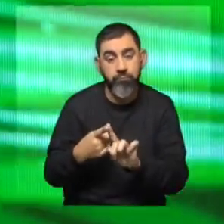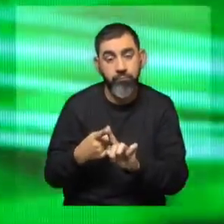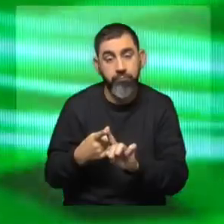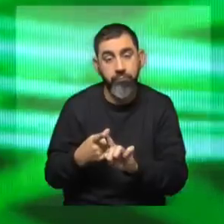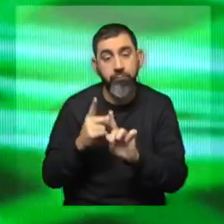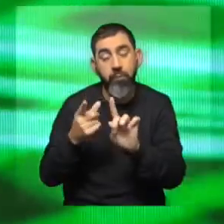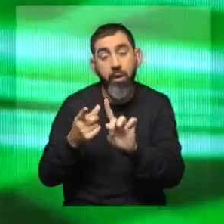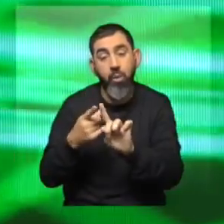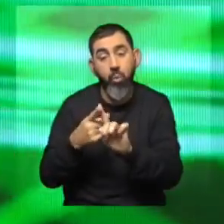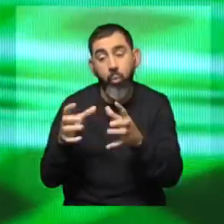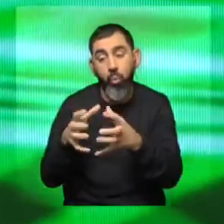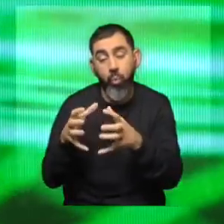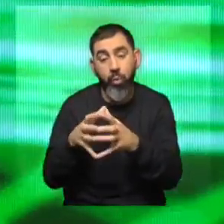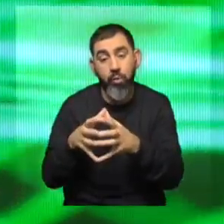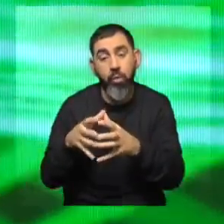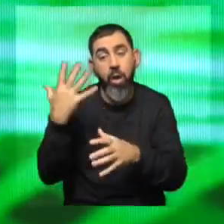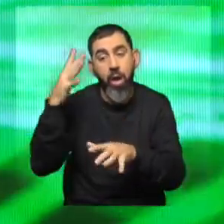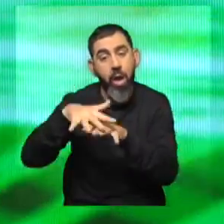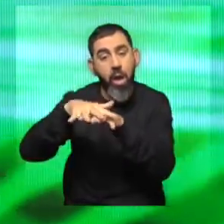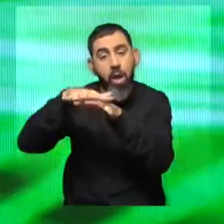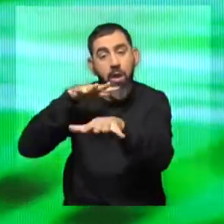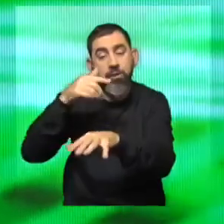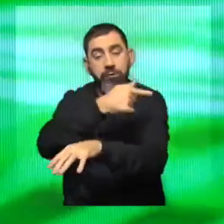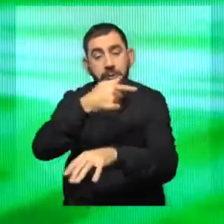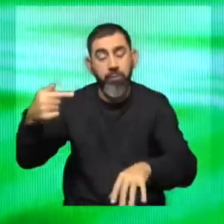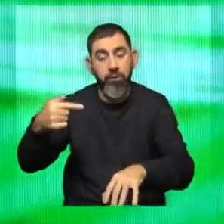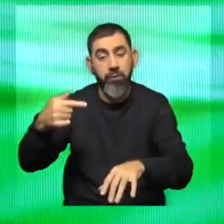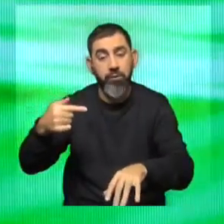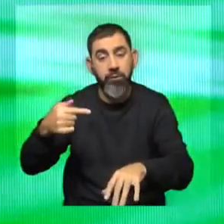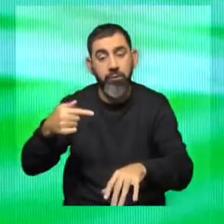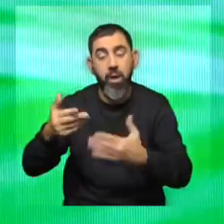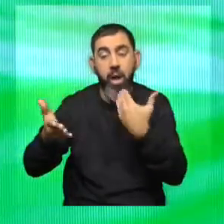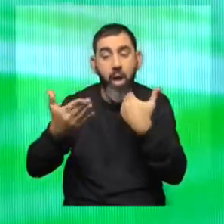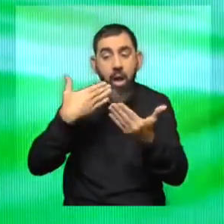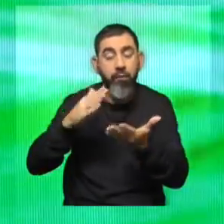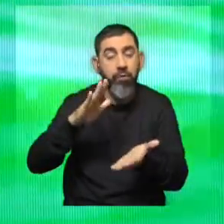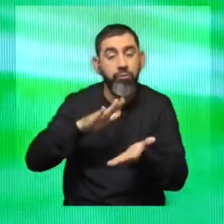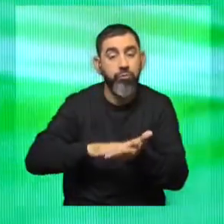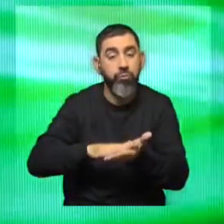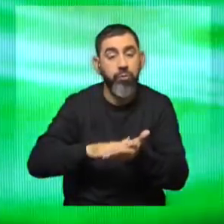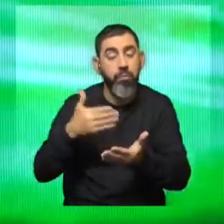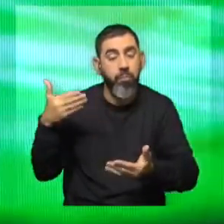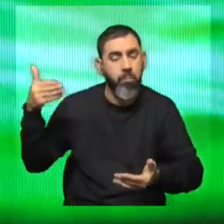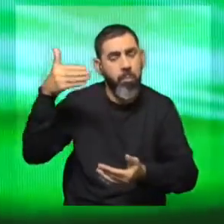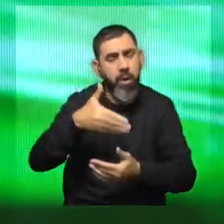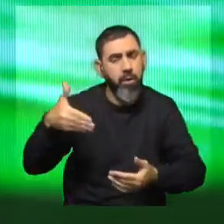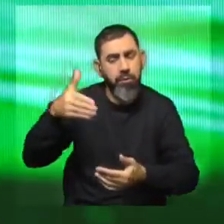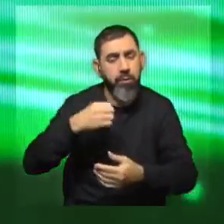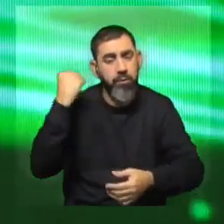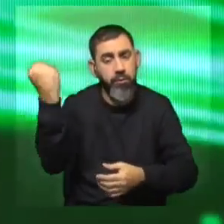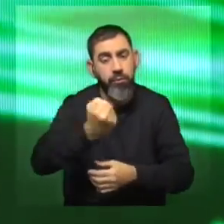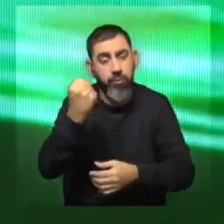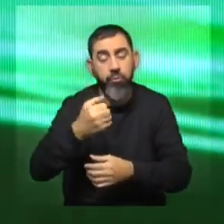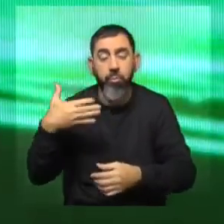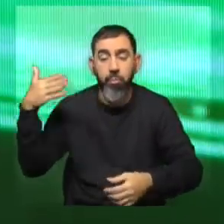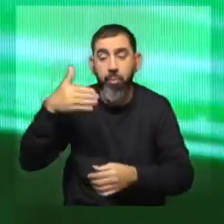Es acuerdos colectivos tenemos una asamblea semanal donde trabajamos mucho muy fuertemente la participación participar